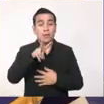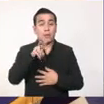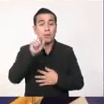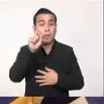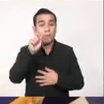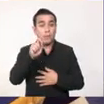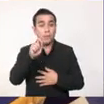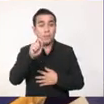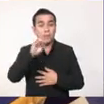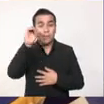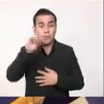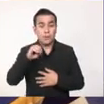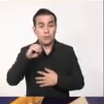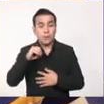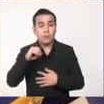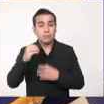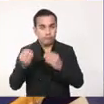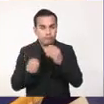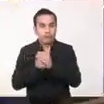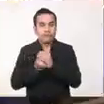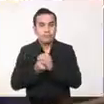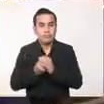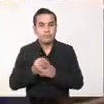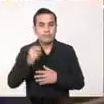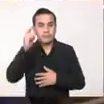puntos. Uy.